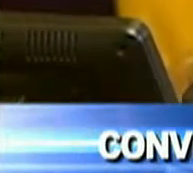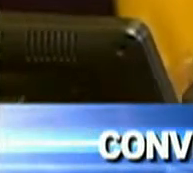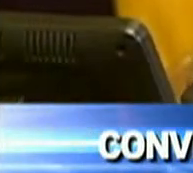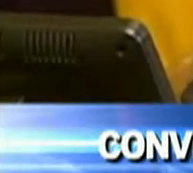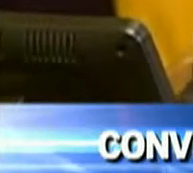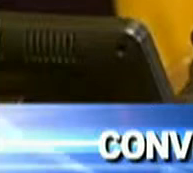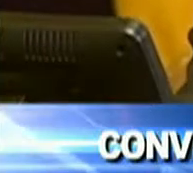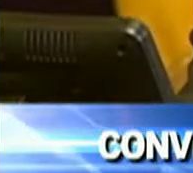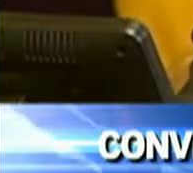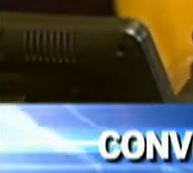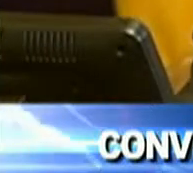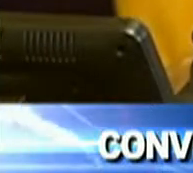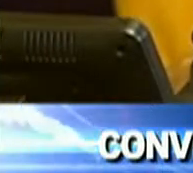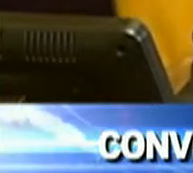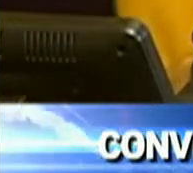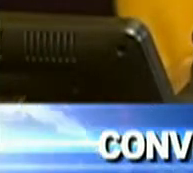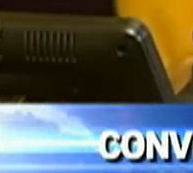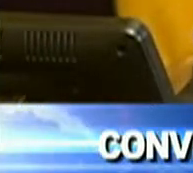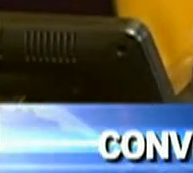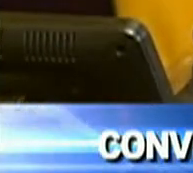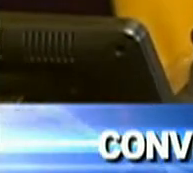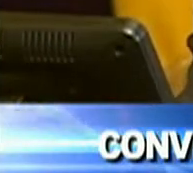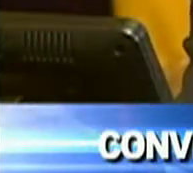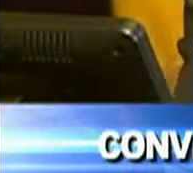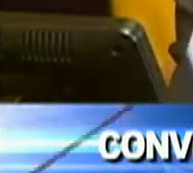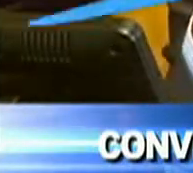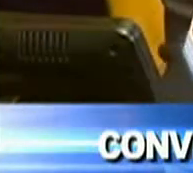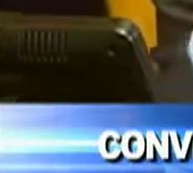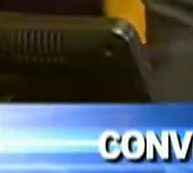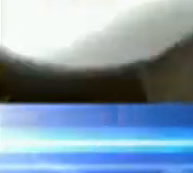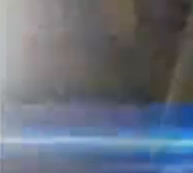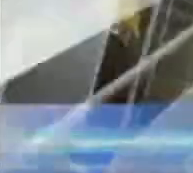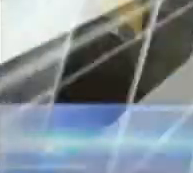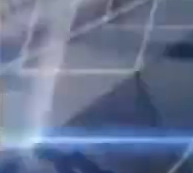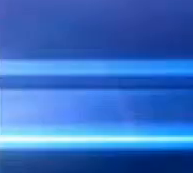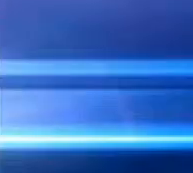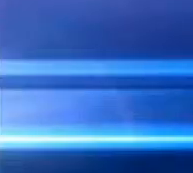plusvalía el próximo año.